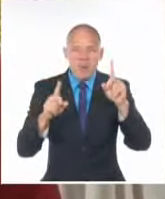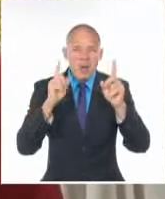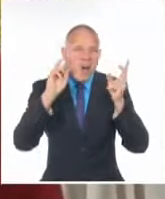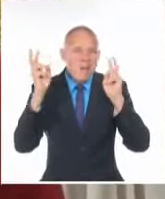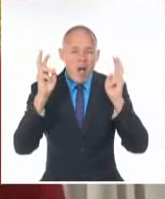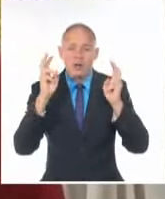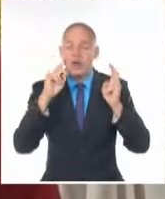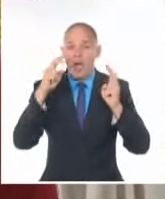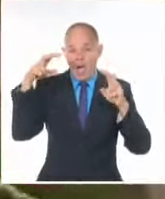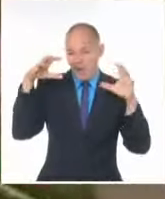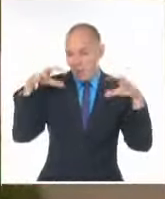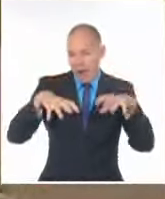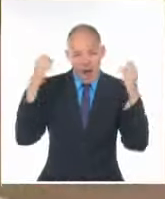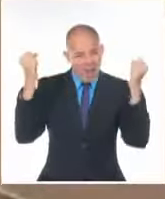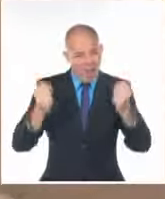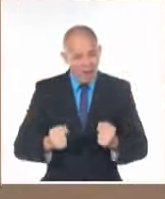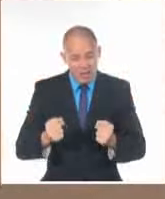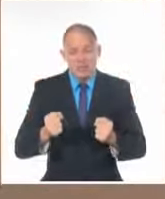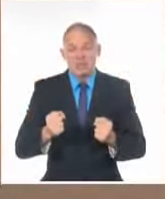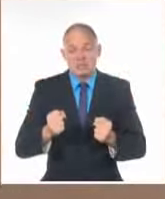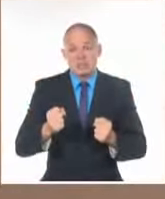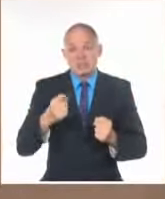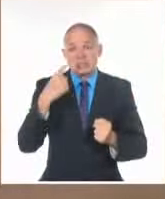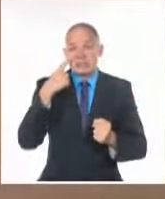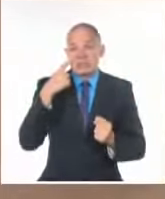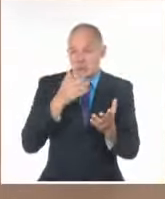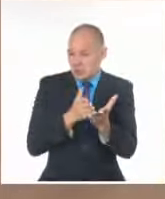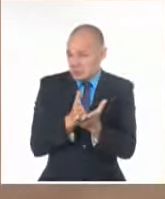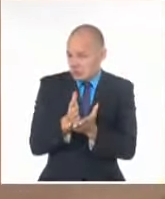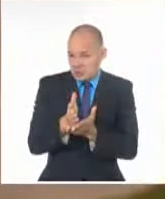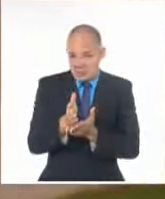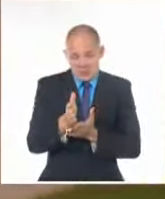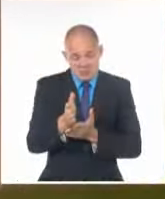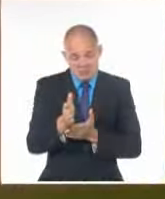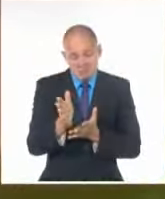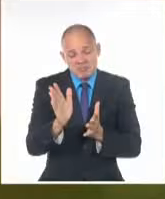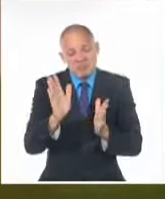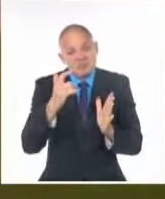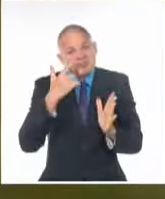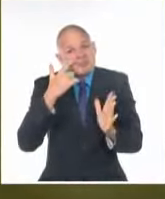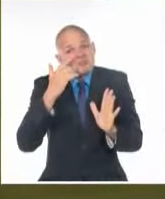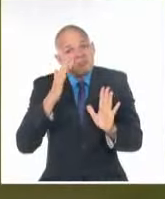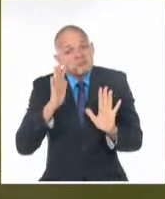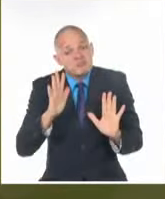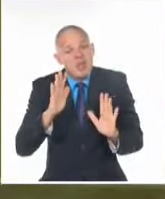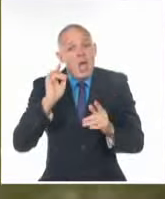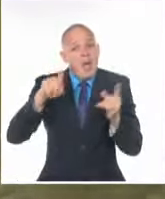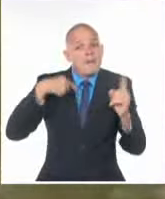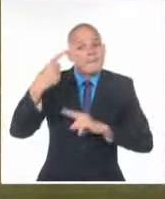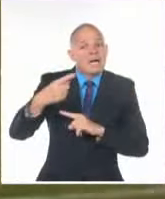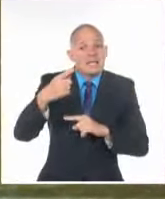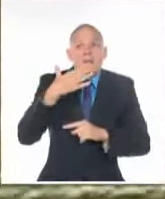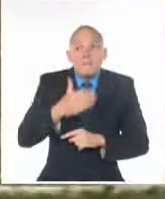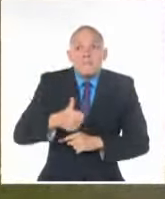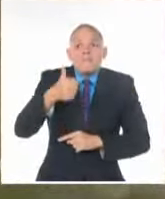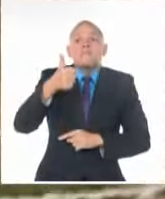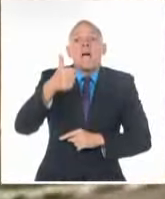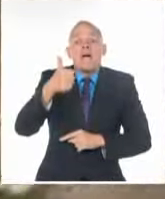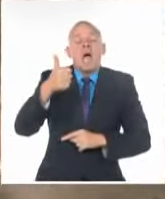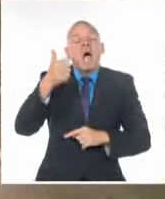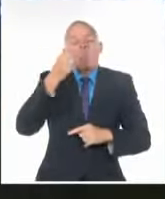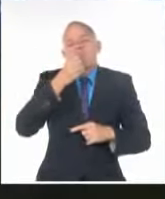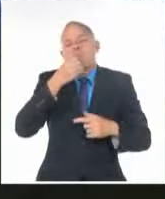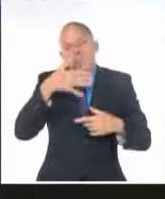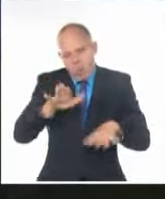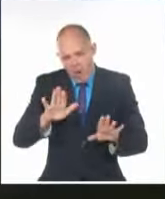intensa aquí en Vuelta Abajo, se espera que si las condiciones, como decía el comisionado, mejoran, mañana se pueda realizar esta final de las pequeñas